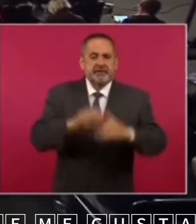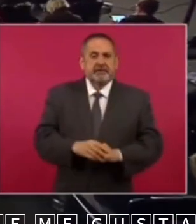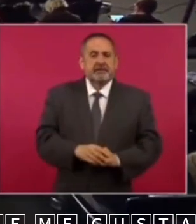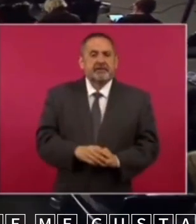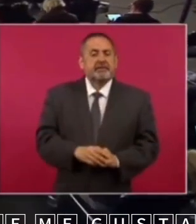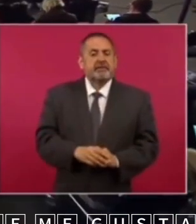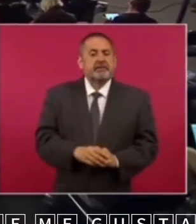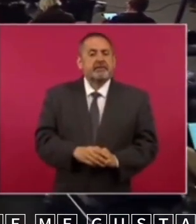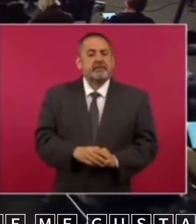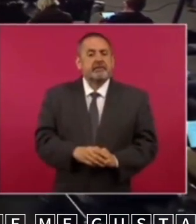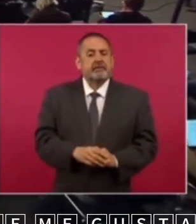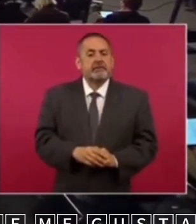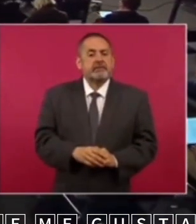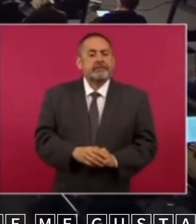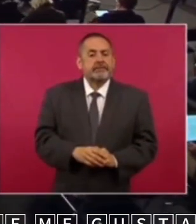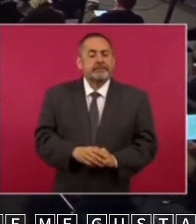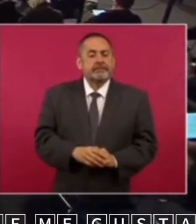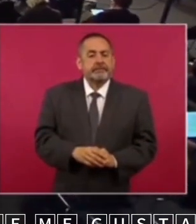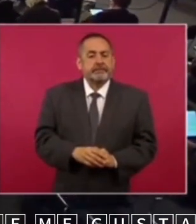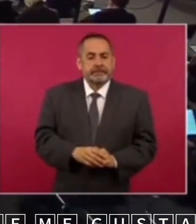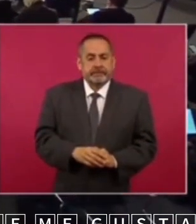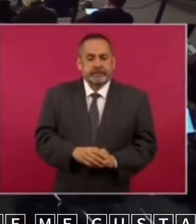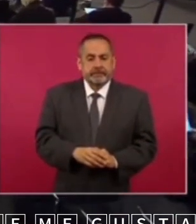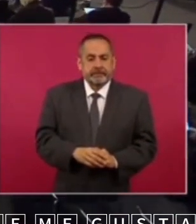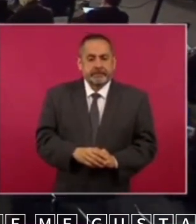se habla de un